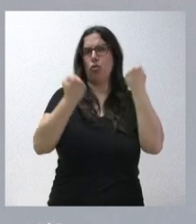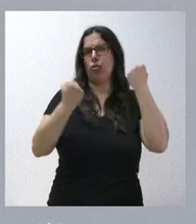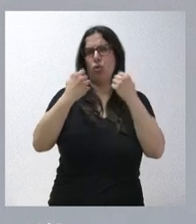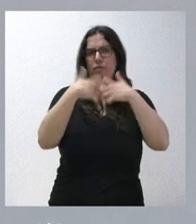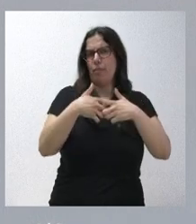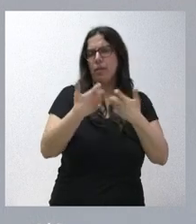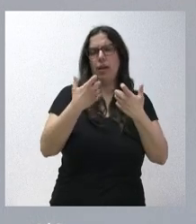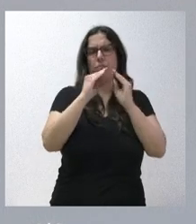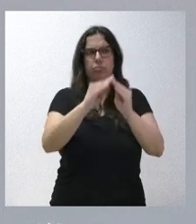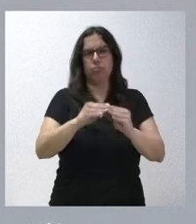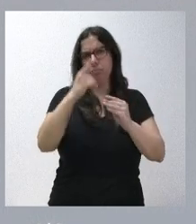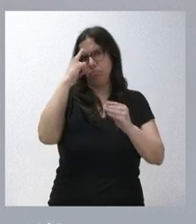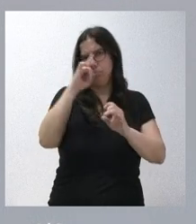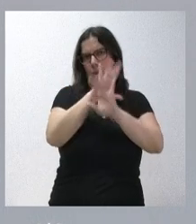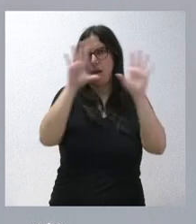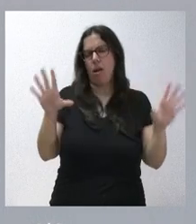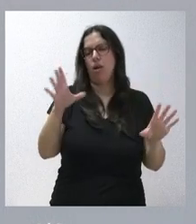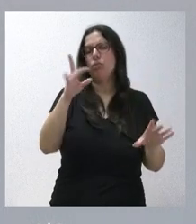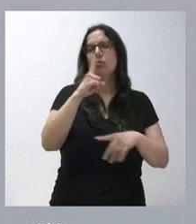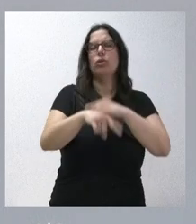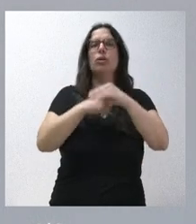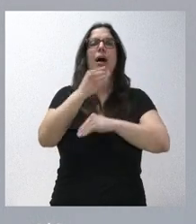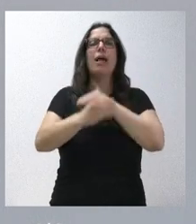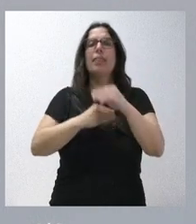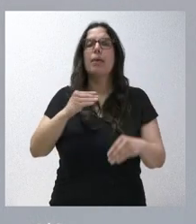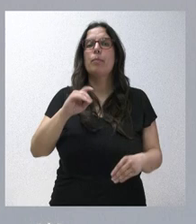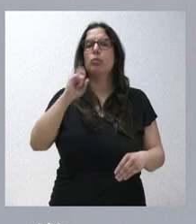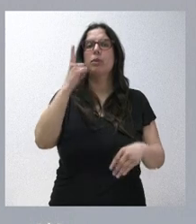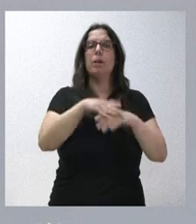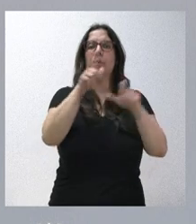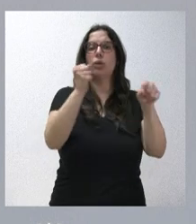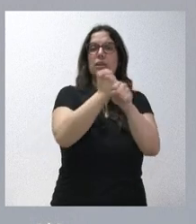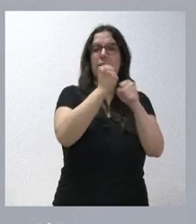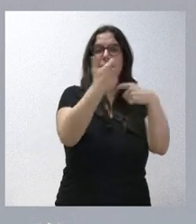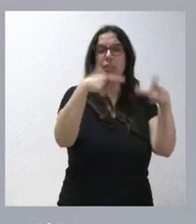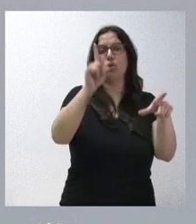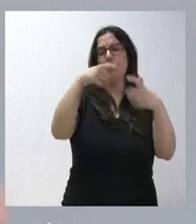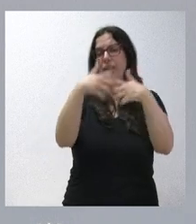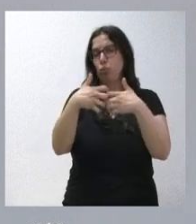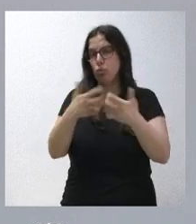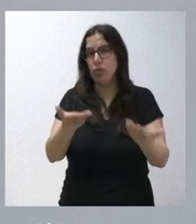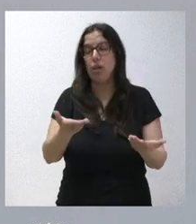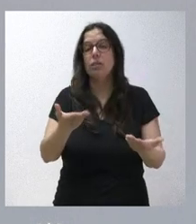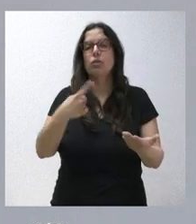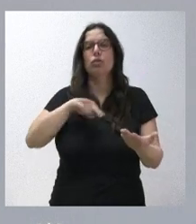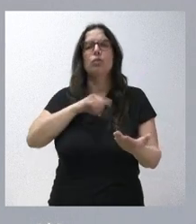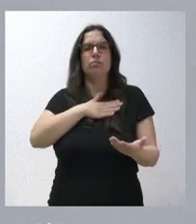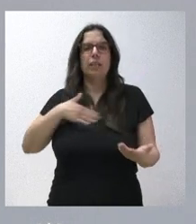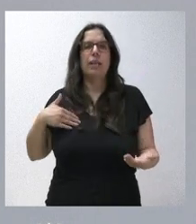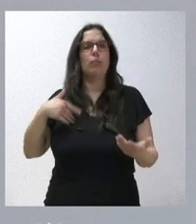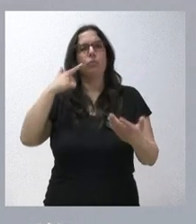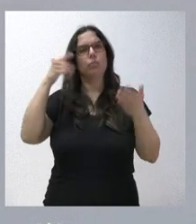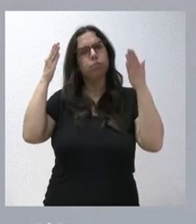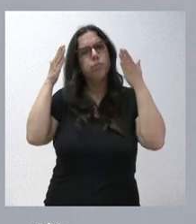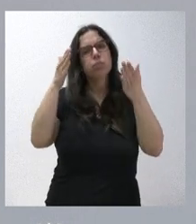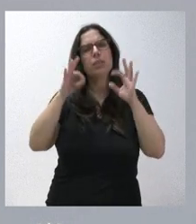muy claro y fundamentalmente lo hacemos a los trabajadores del sector y a la propia Industria Del automóvil donde queremos hacer una concentración